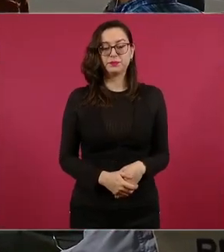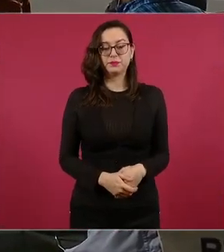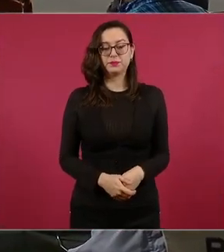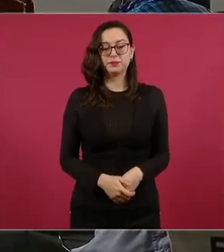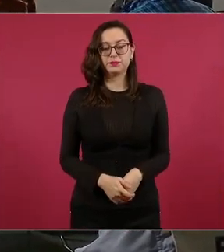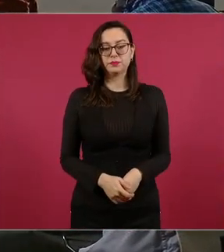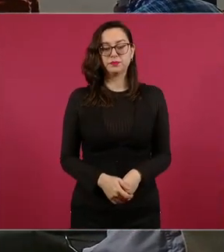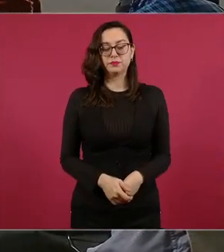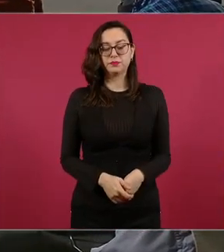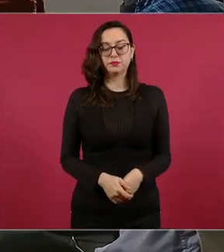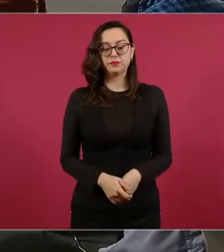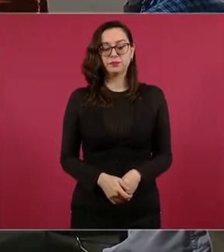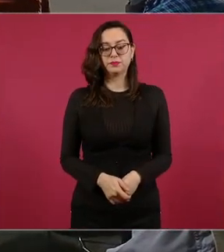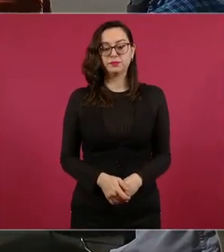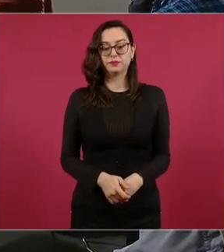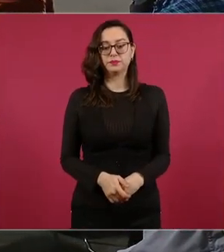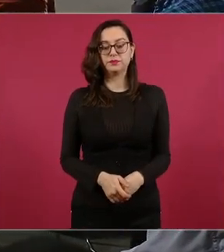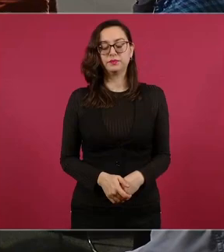existen